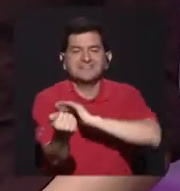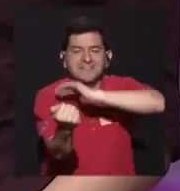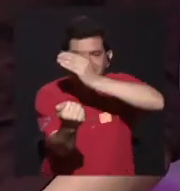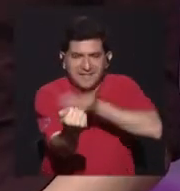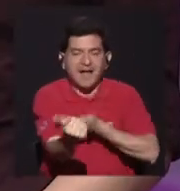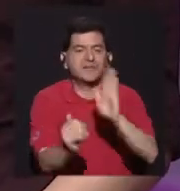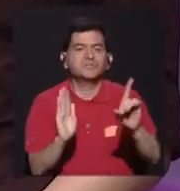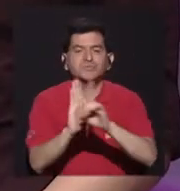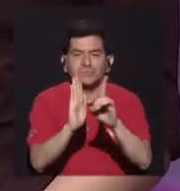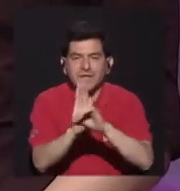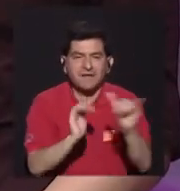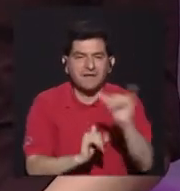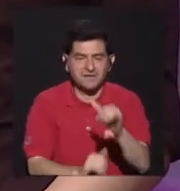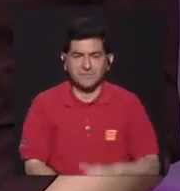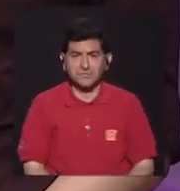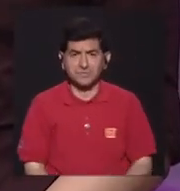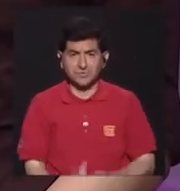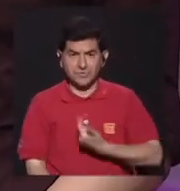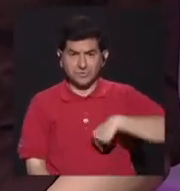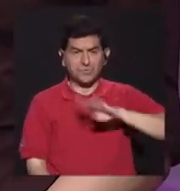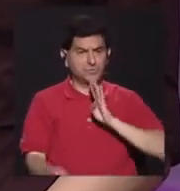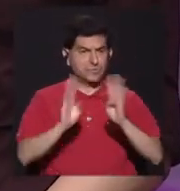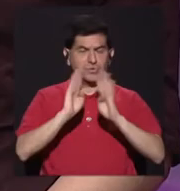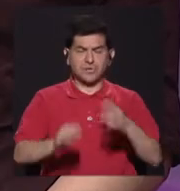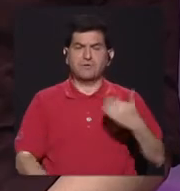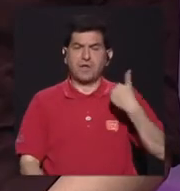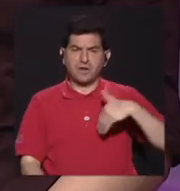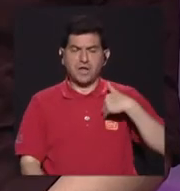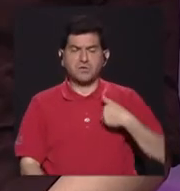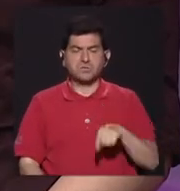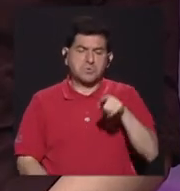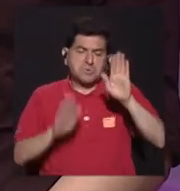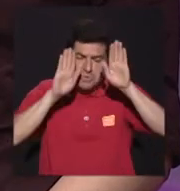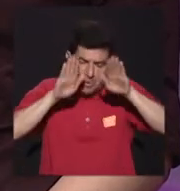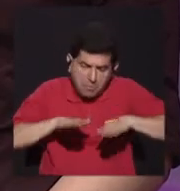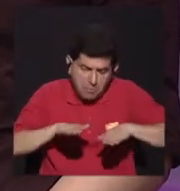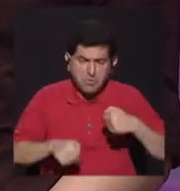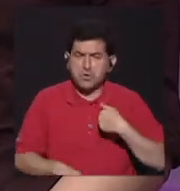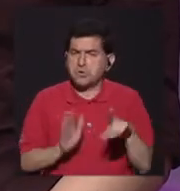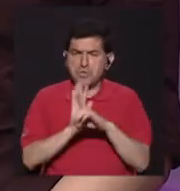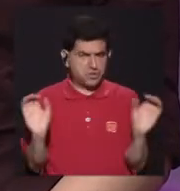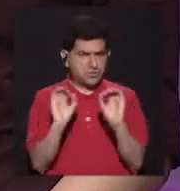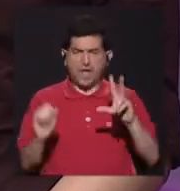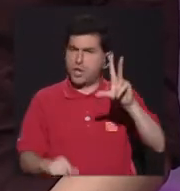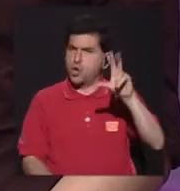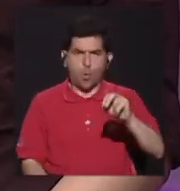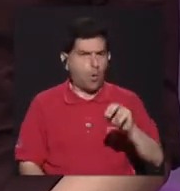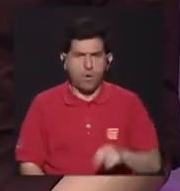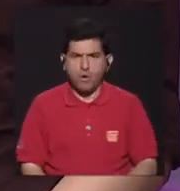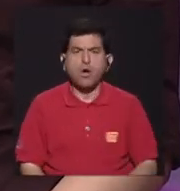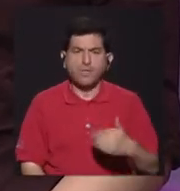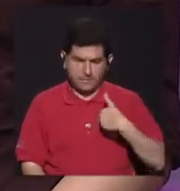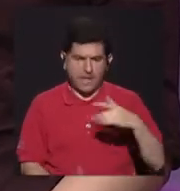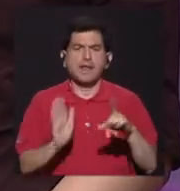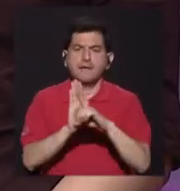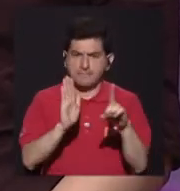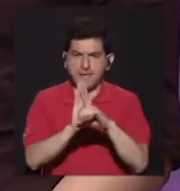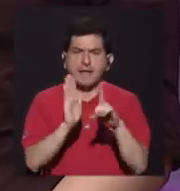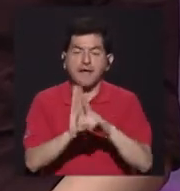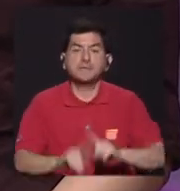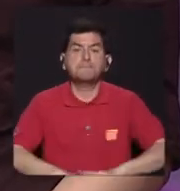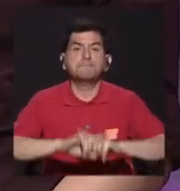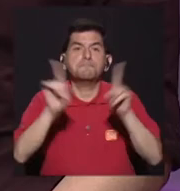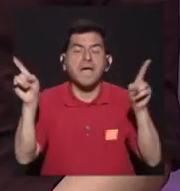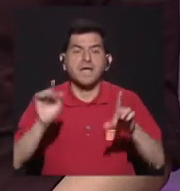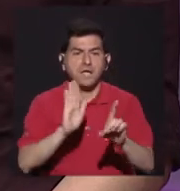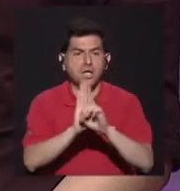sus derechos también, porque nosotros no hablamos de que es que los hombres tienen que bajar la cabeza y decir ya no tengo derechos. No, evidentemente vamos a tener derechos, pero